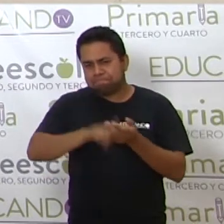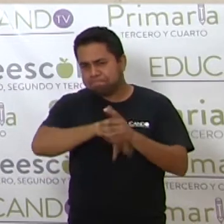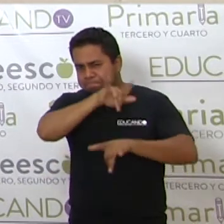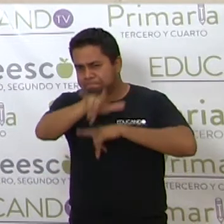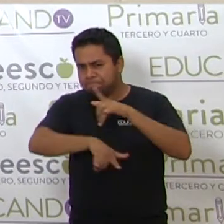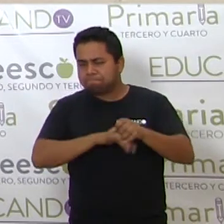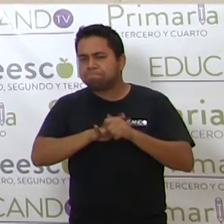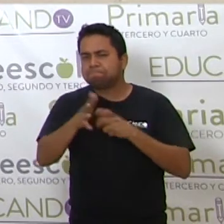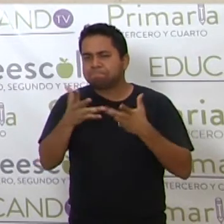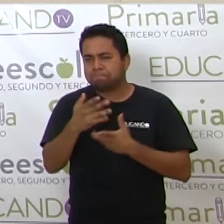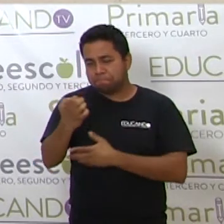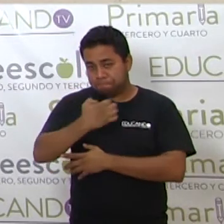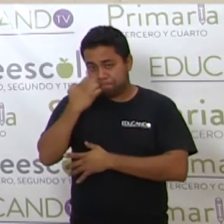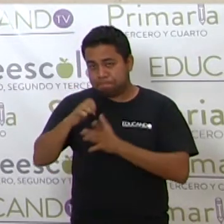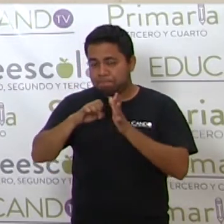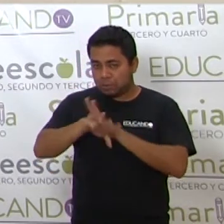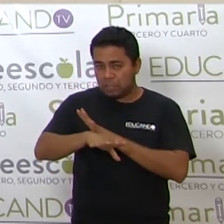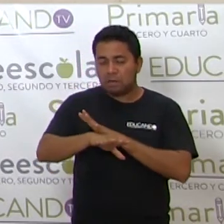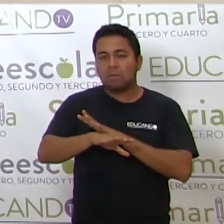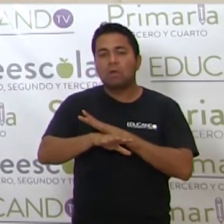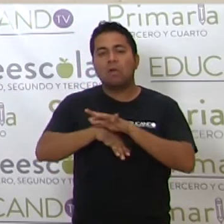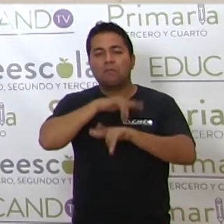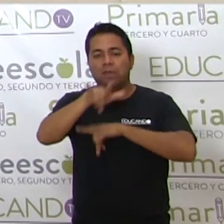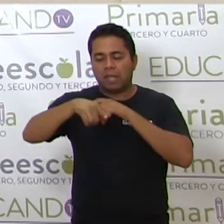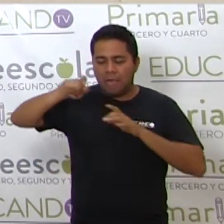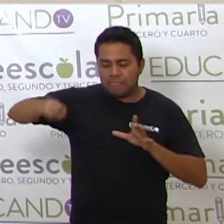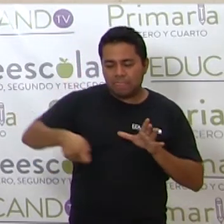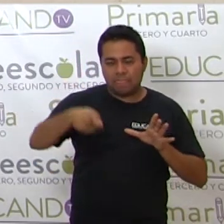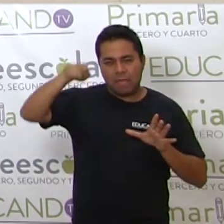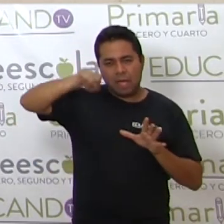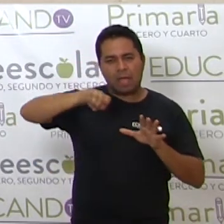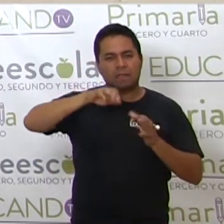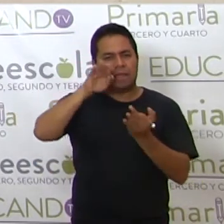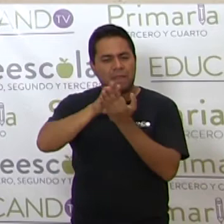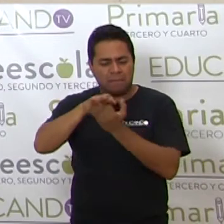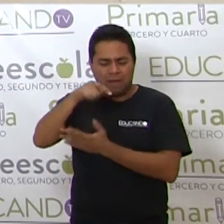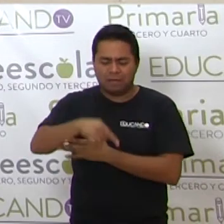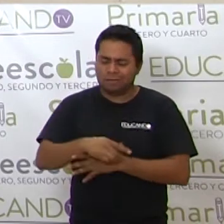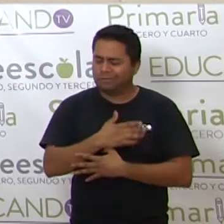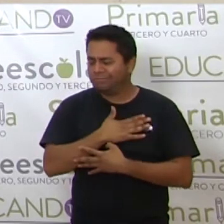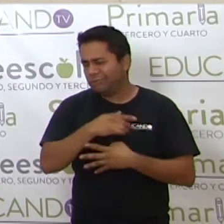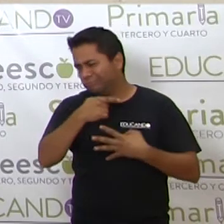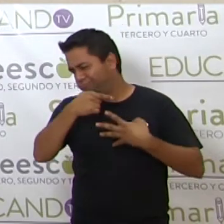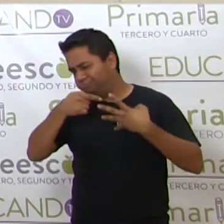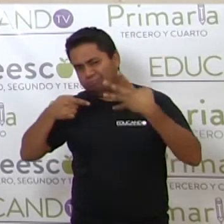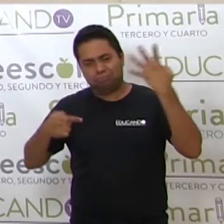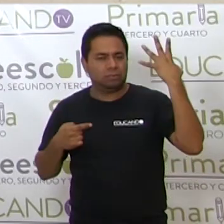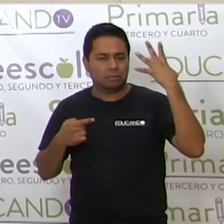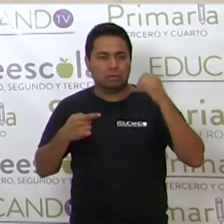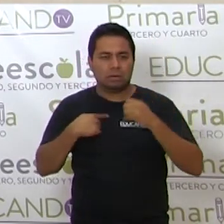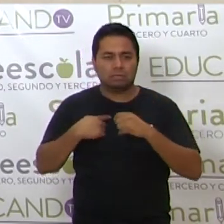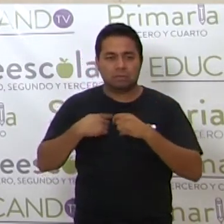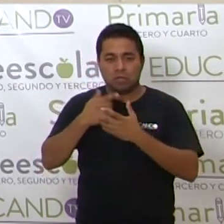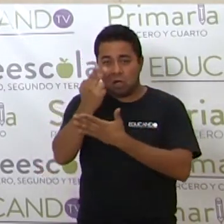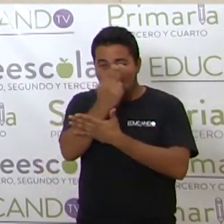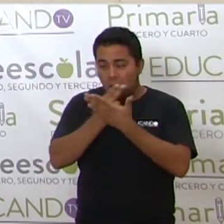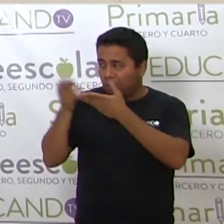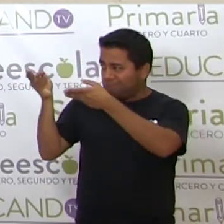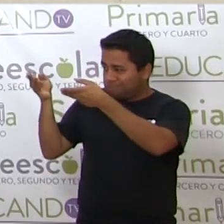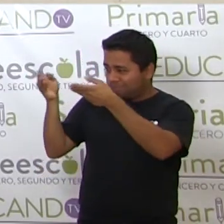si les digo la feria del tejate y el tamal yum y pues bueno voy a quitar estos dibujos para que podamos